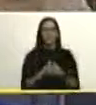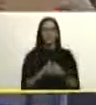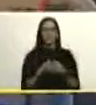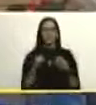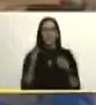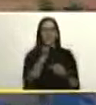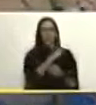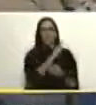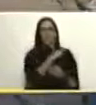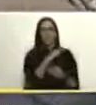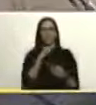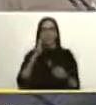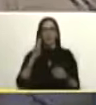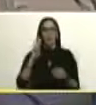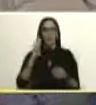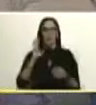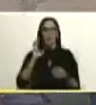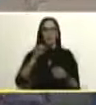Jefa de la UVC,